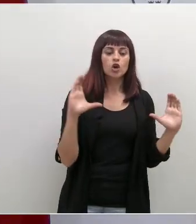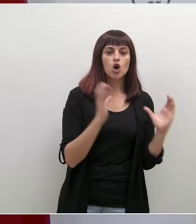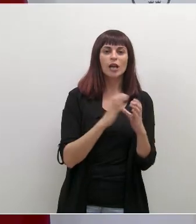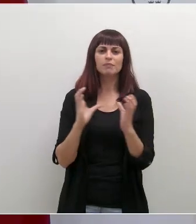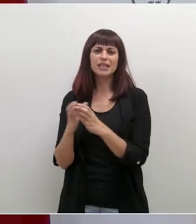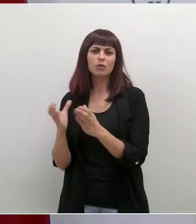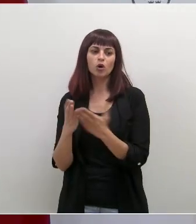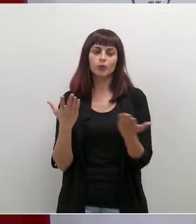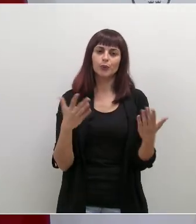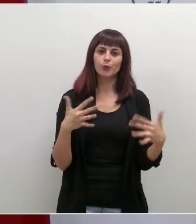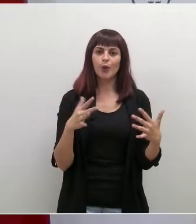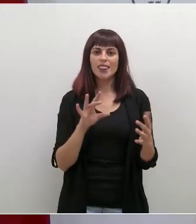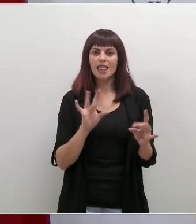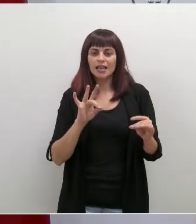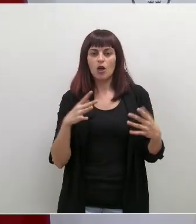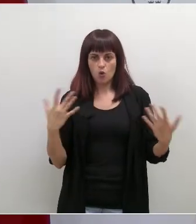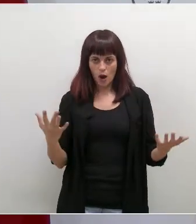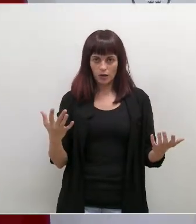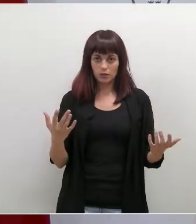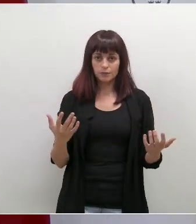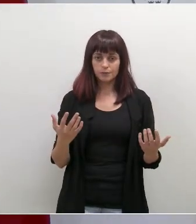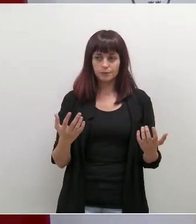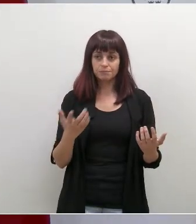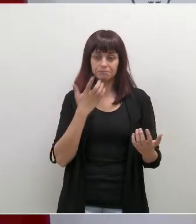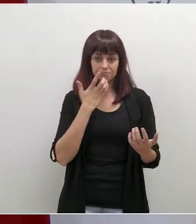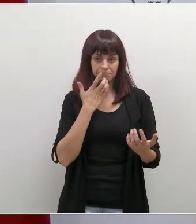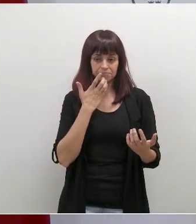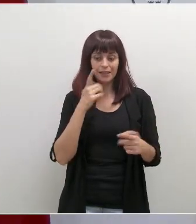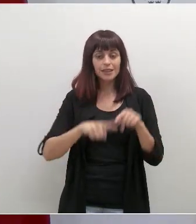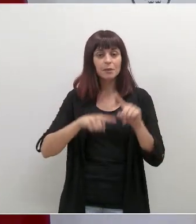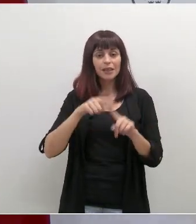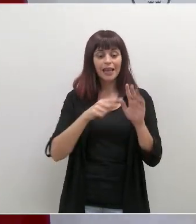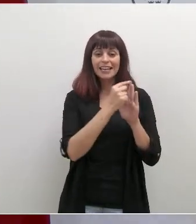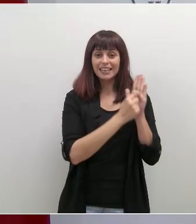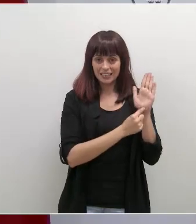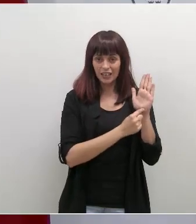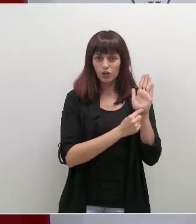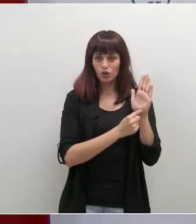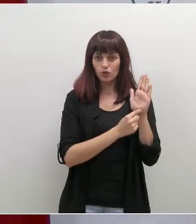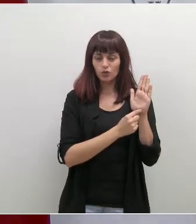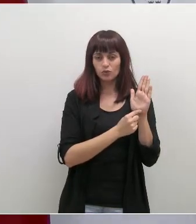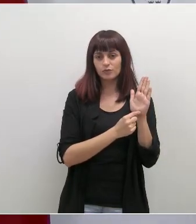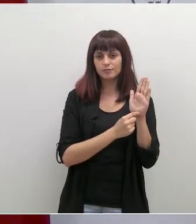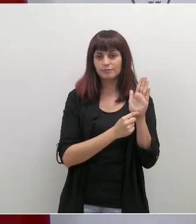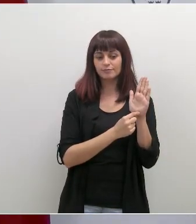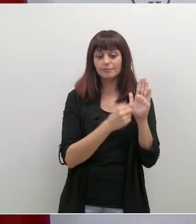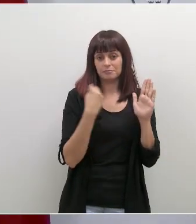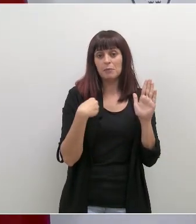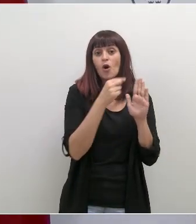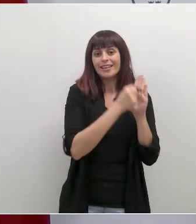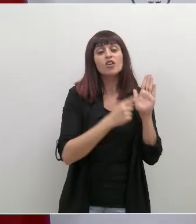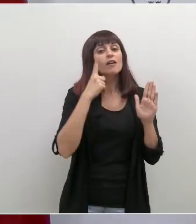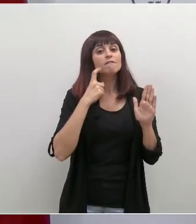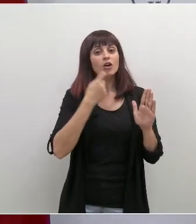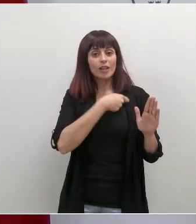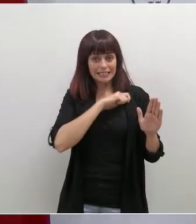un nivel de exposición más alto. Y en este caso, según el propio criterio que ha marcado el Banco de España,